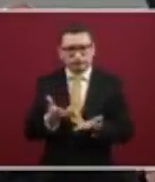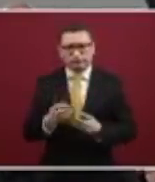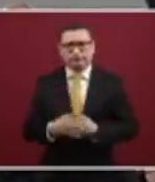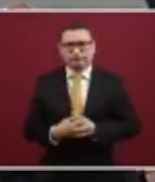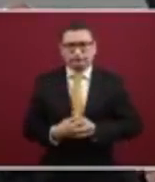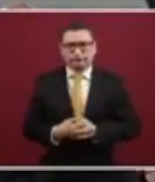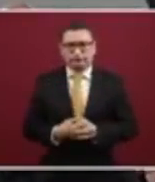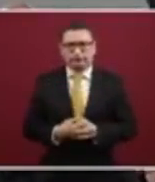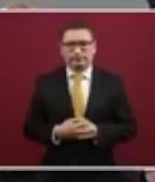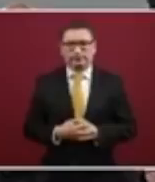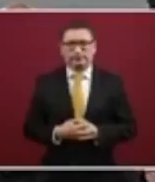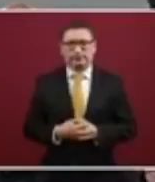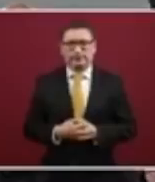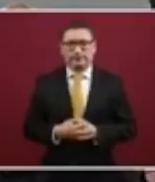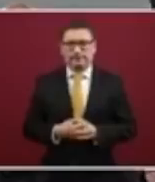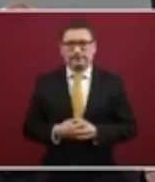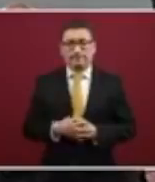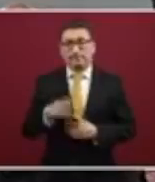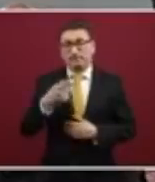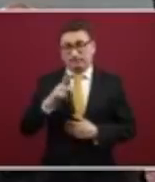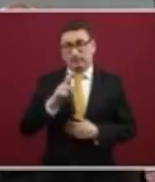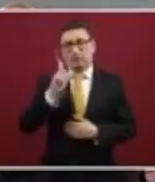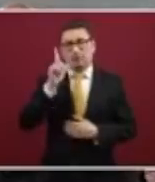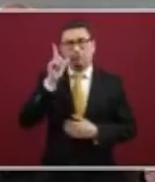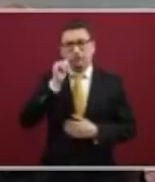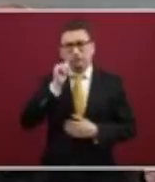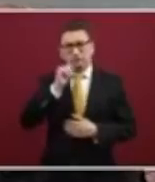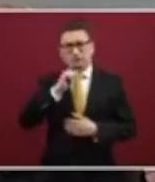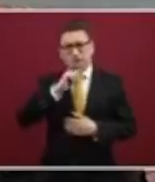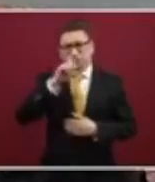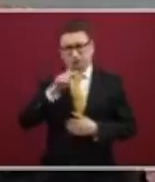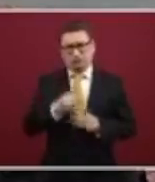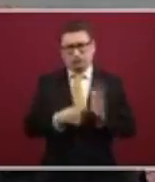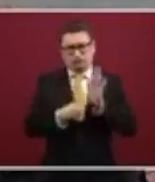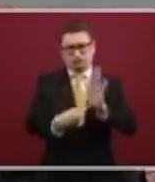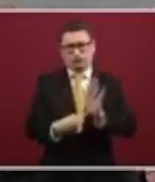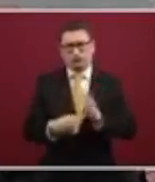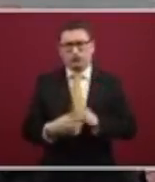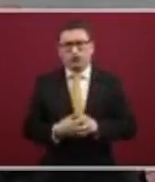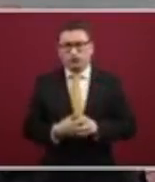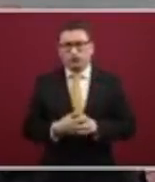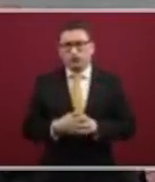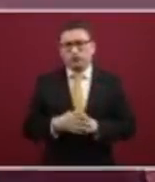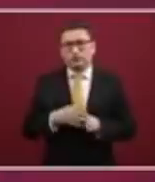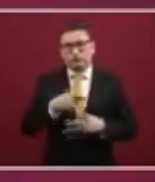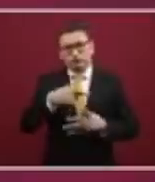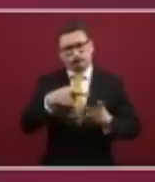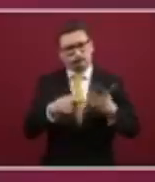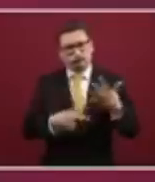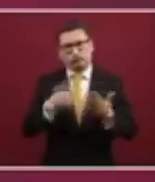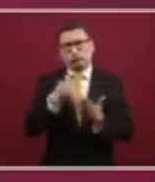Pero mañana se los puedo presentar. ¿Saben cuál es el número uno?